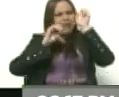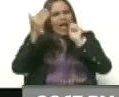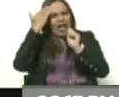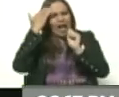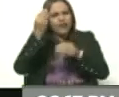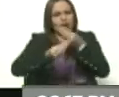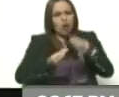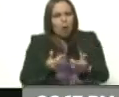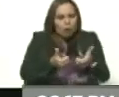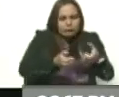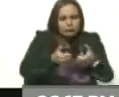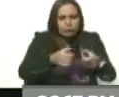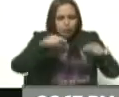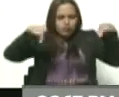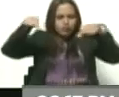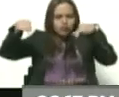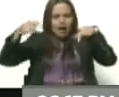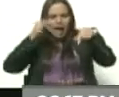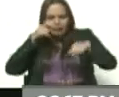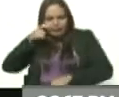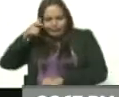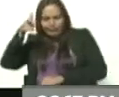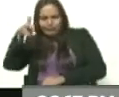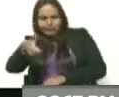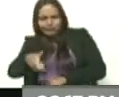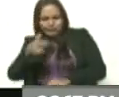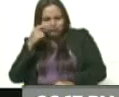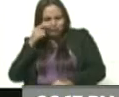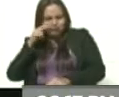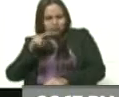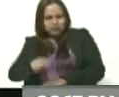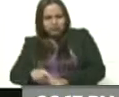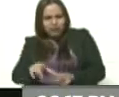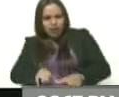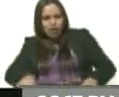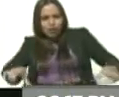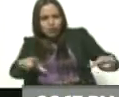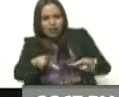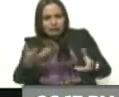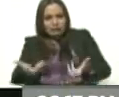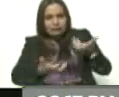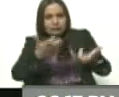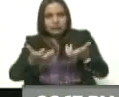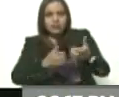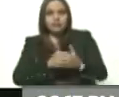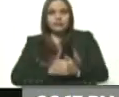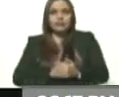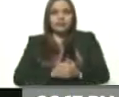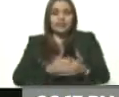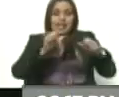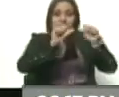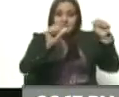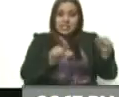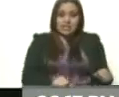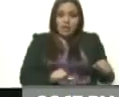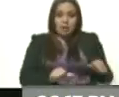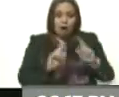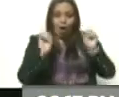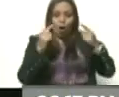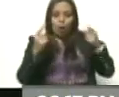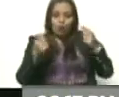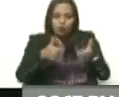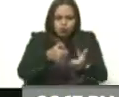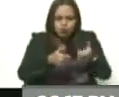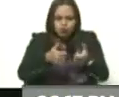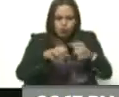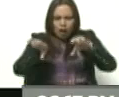tendrán capacidad de observación directa sobre el terreno. Estos sistemas optrónicos de cámaras que